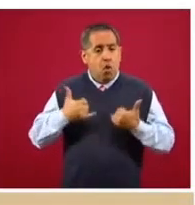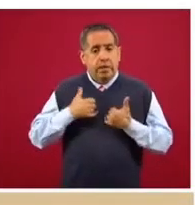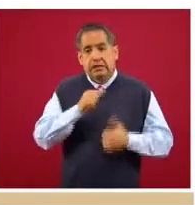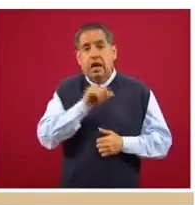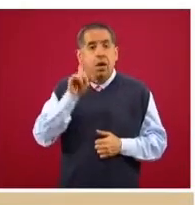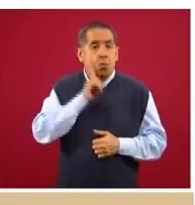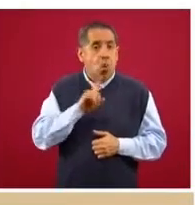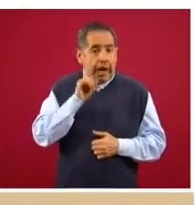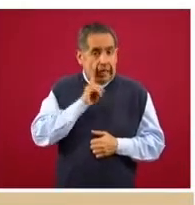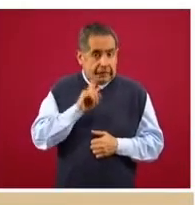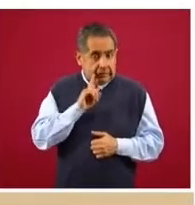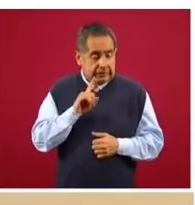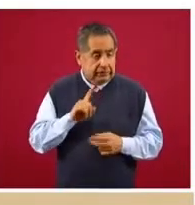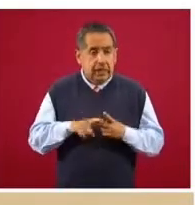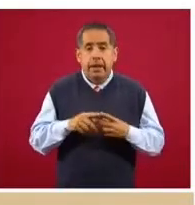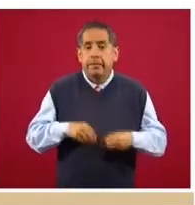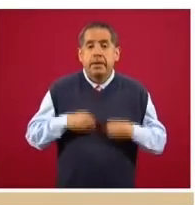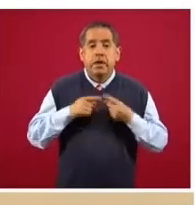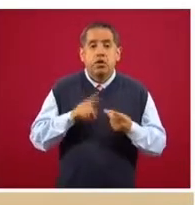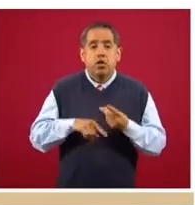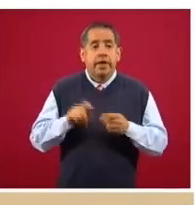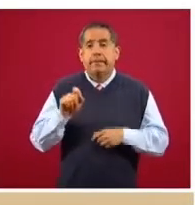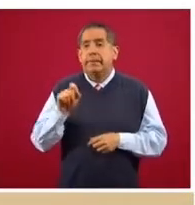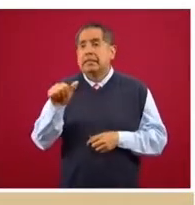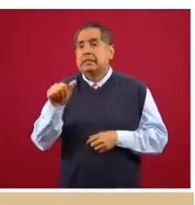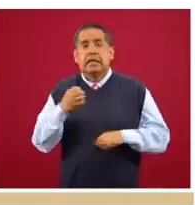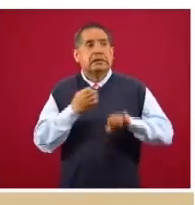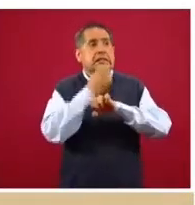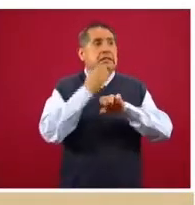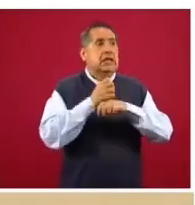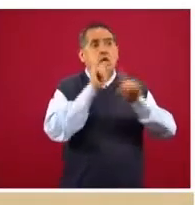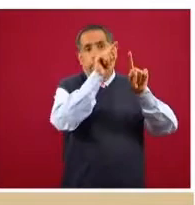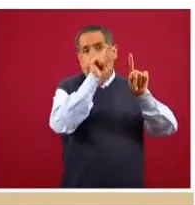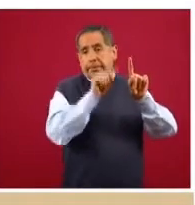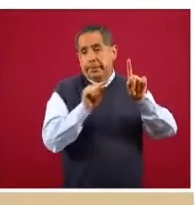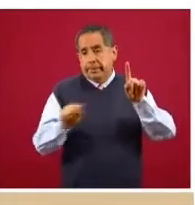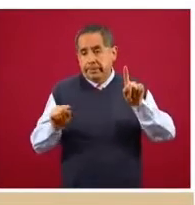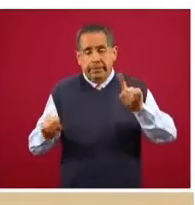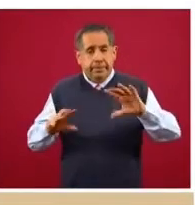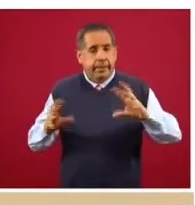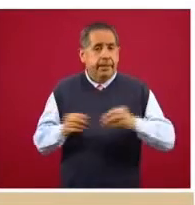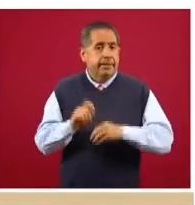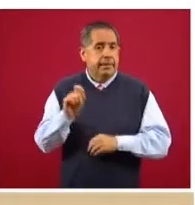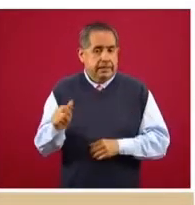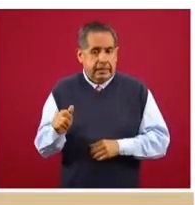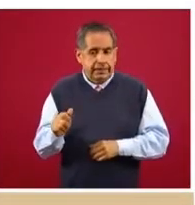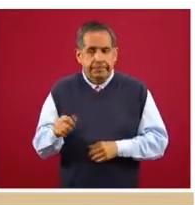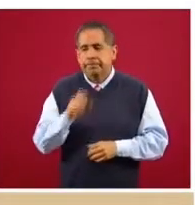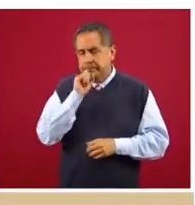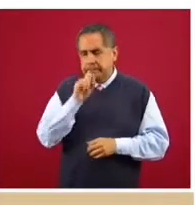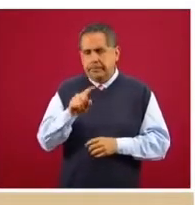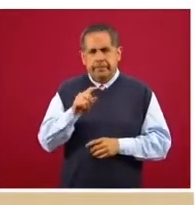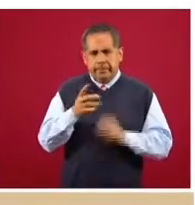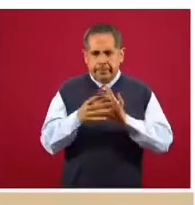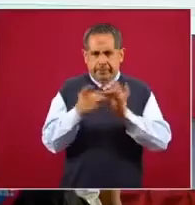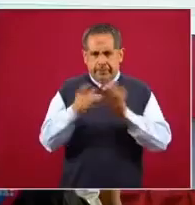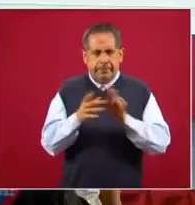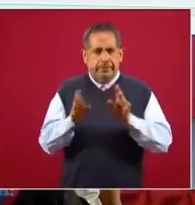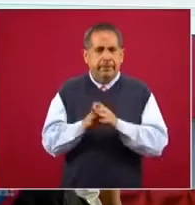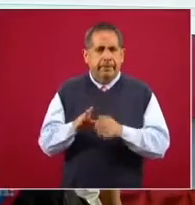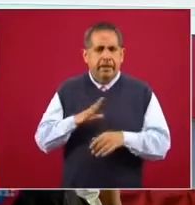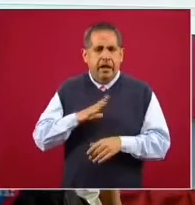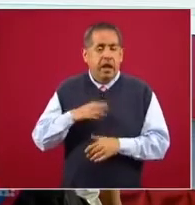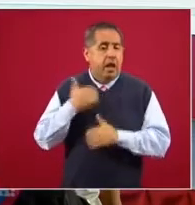son mujeres y radican en 26 estados de la República. También quiero compartirles que